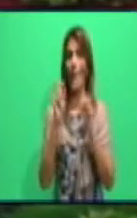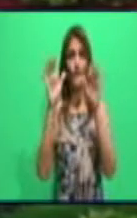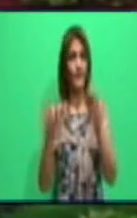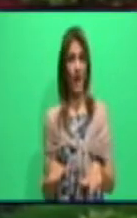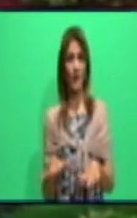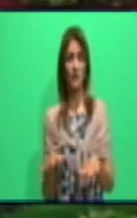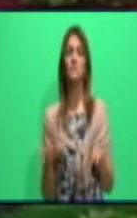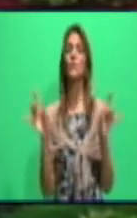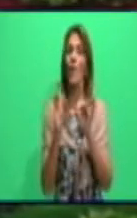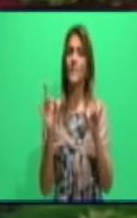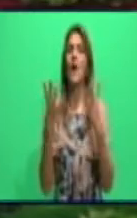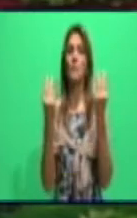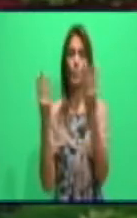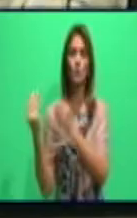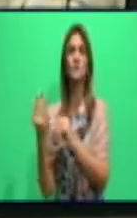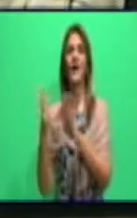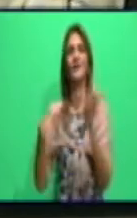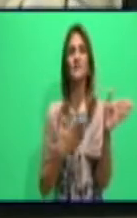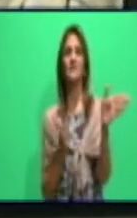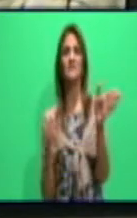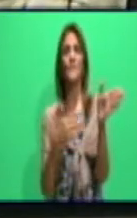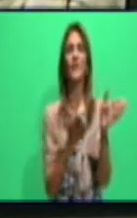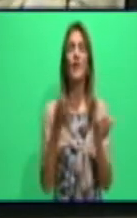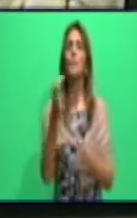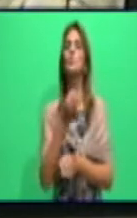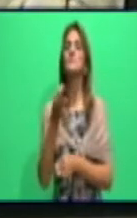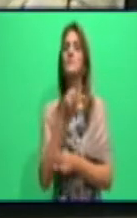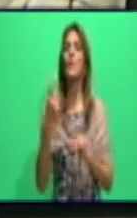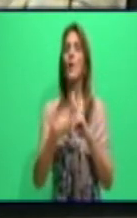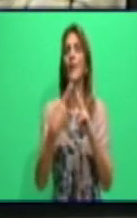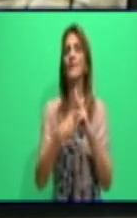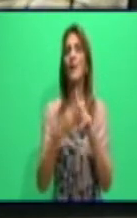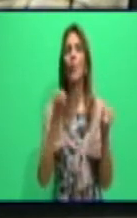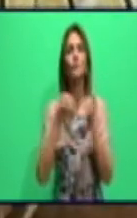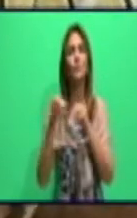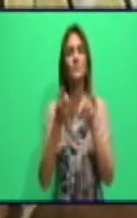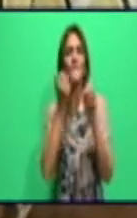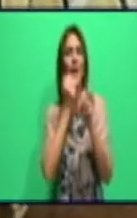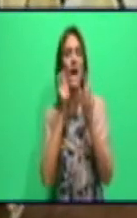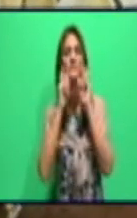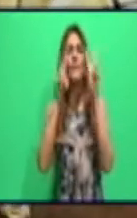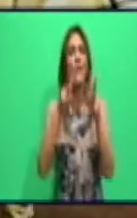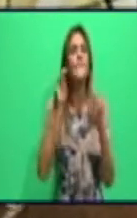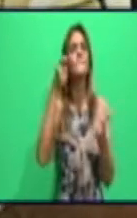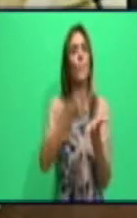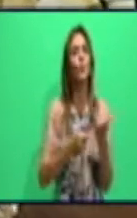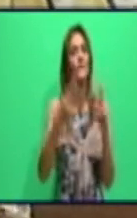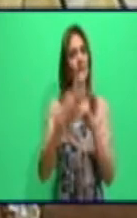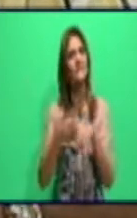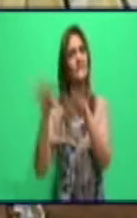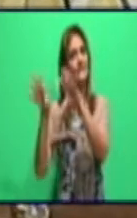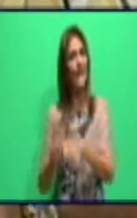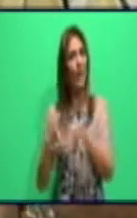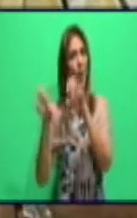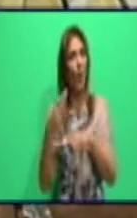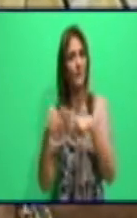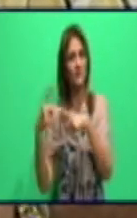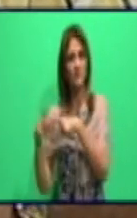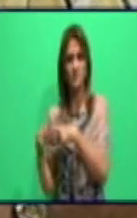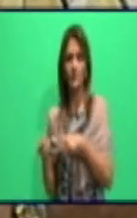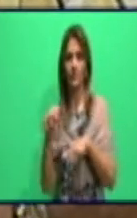en el municipio vayamos que es el que más reitera las multas las violaciones que vamos a comentar a continuación ahora ya por